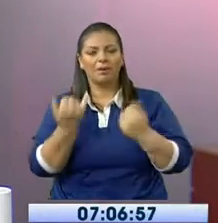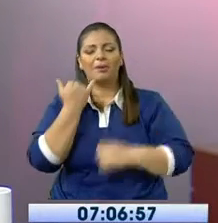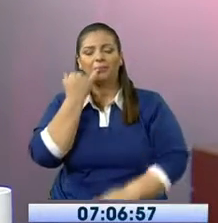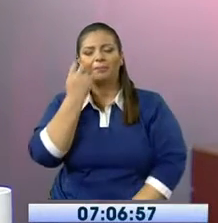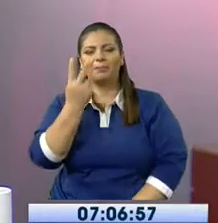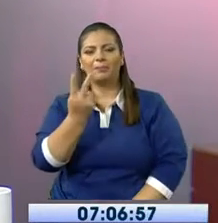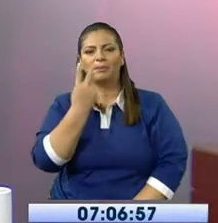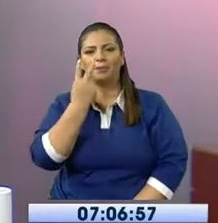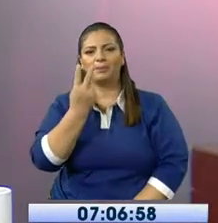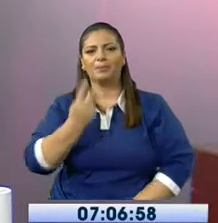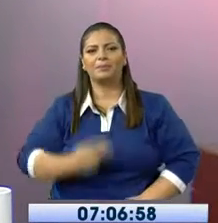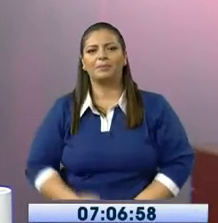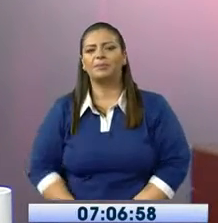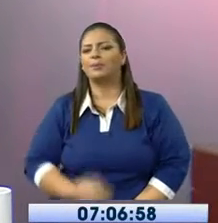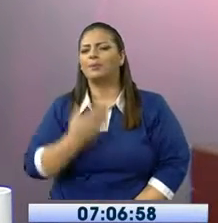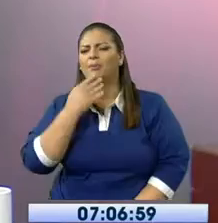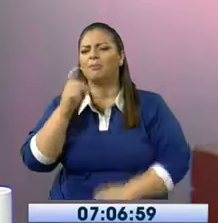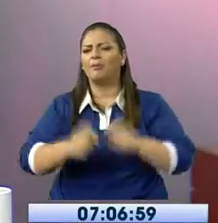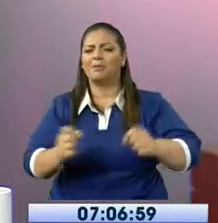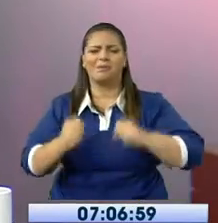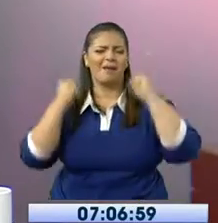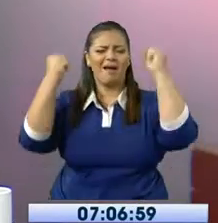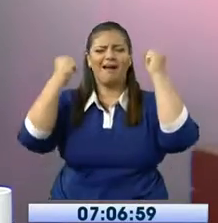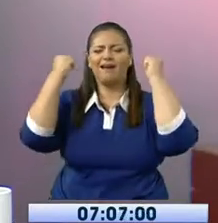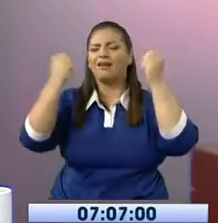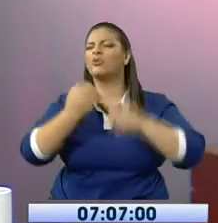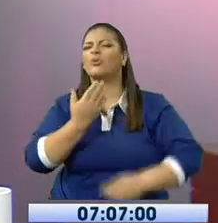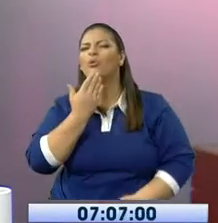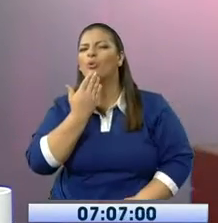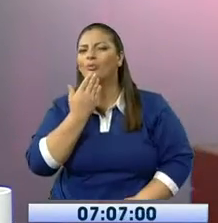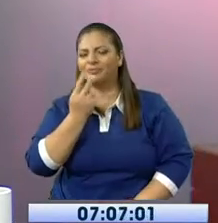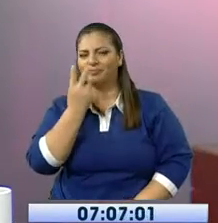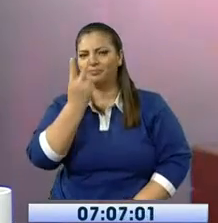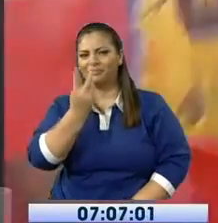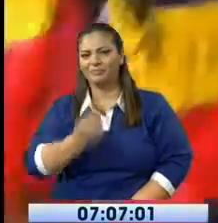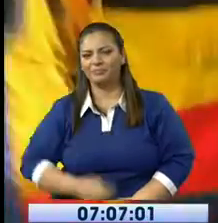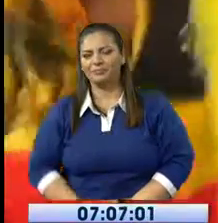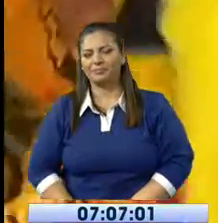de algarabía en las celebraciones de los hinchas canarios.